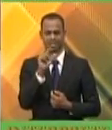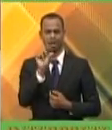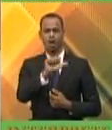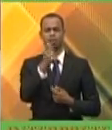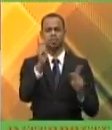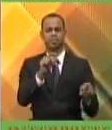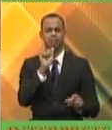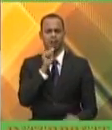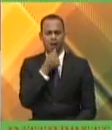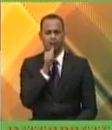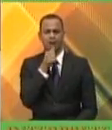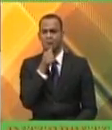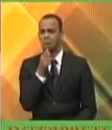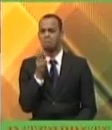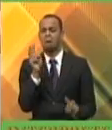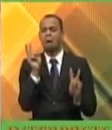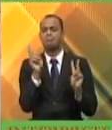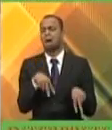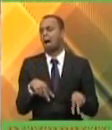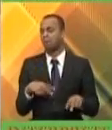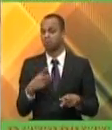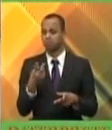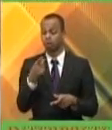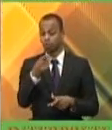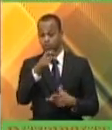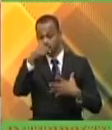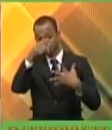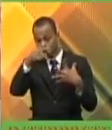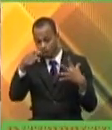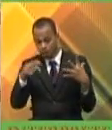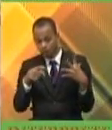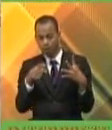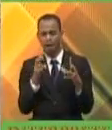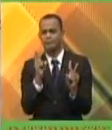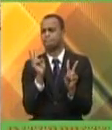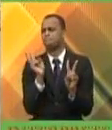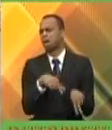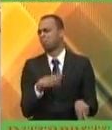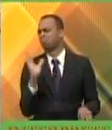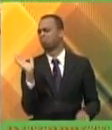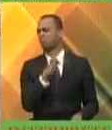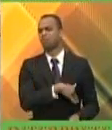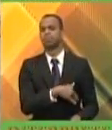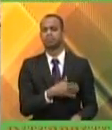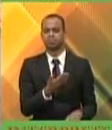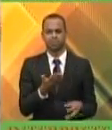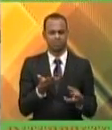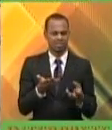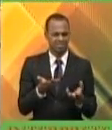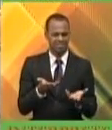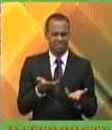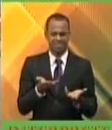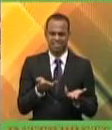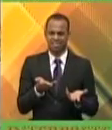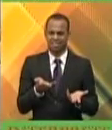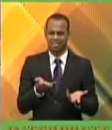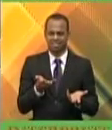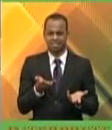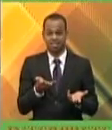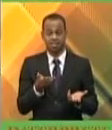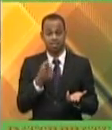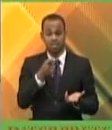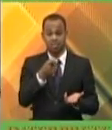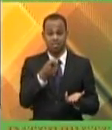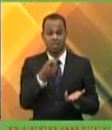de los demás de no ver las necesidades que tienen esas personas de cómo se den o ver